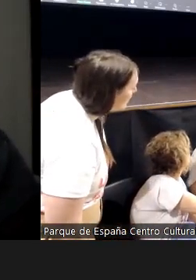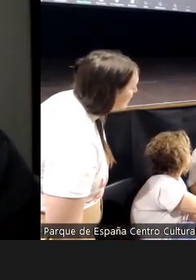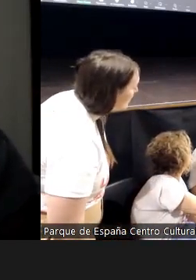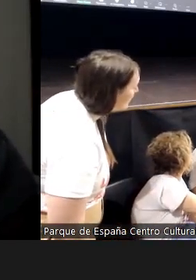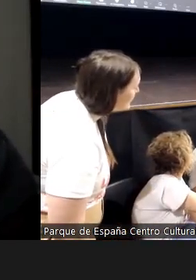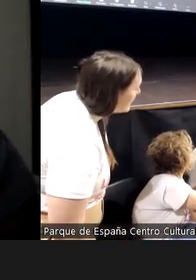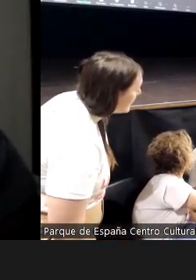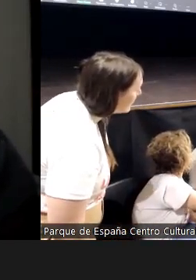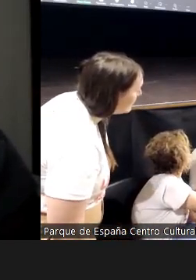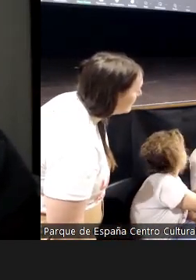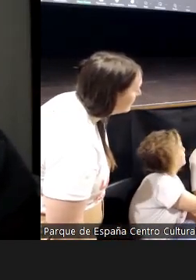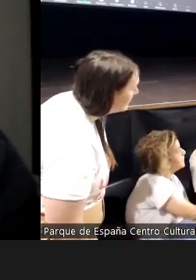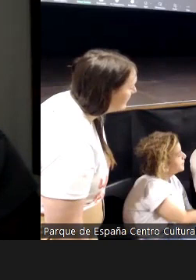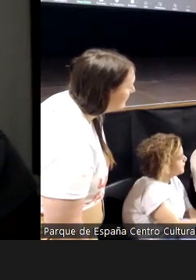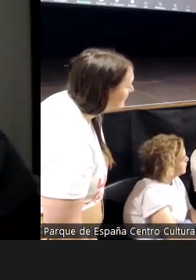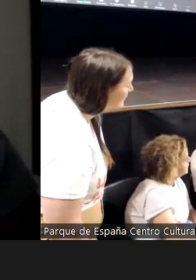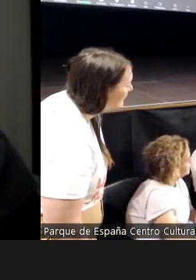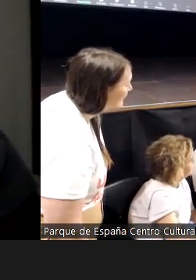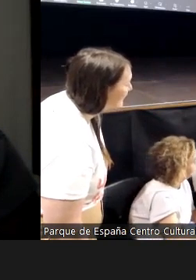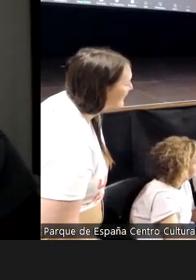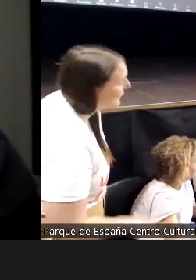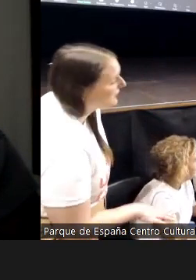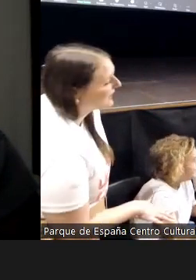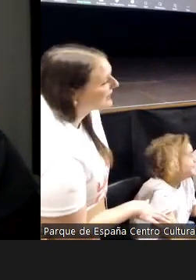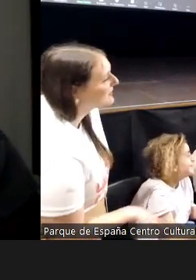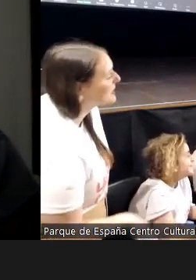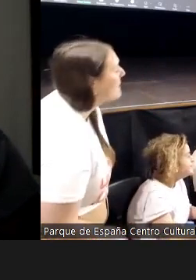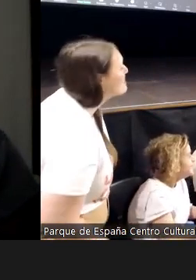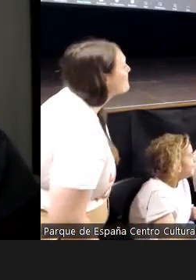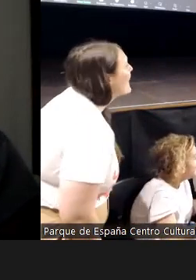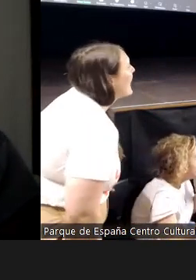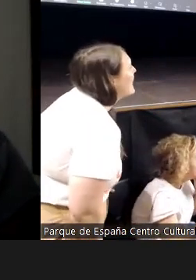veces fue el curso hacer